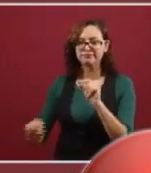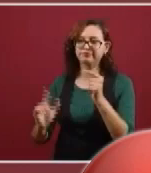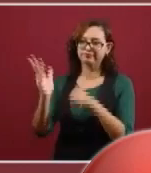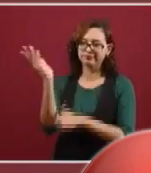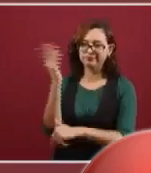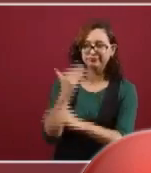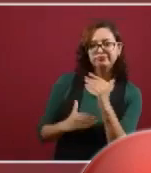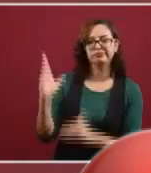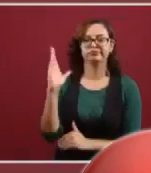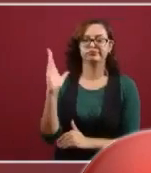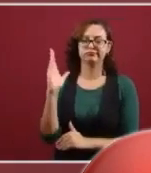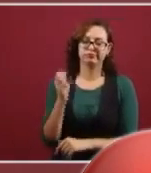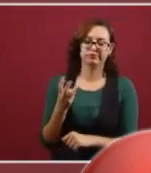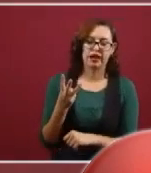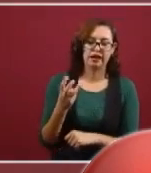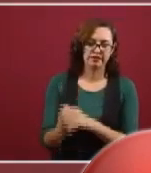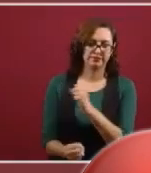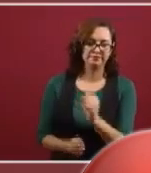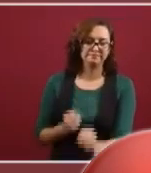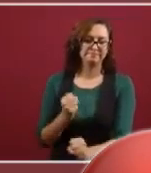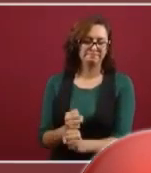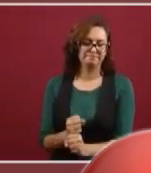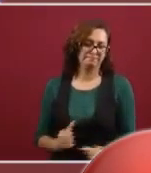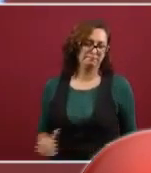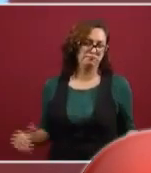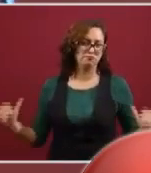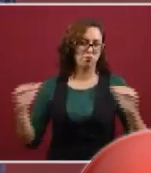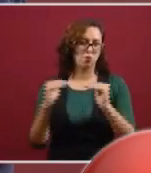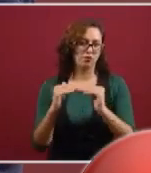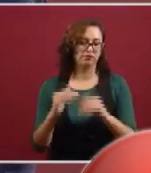destinar inversiones al desarrollo nacional,